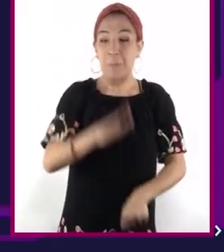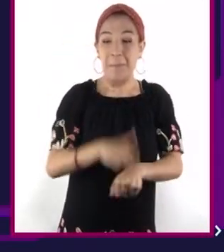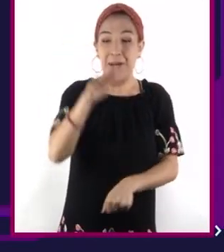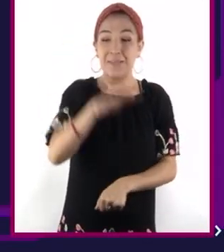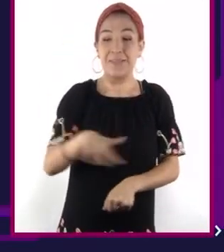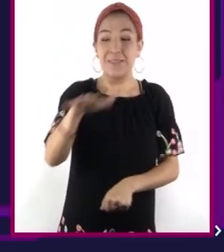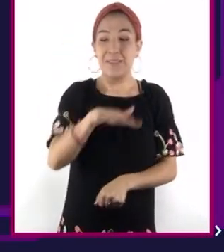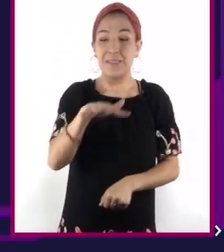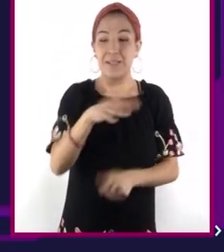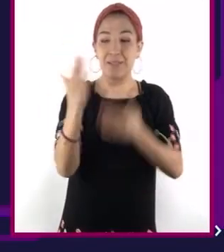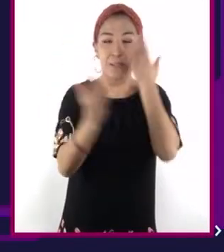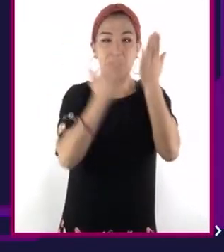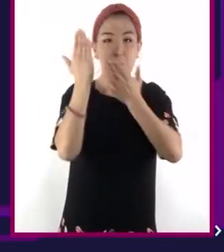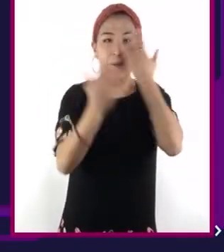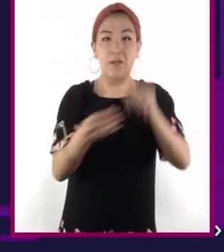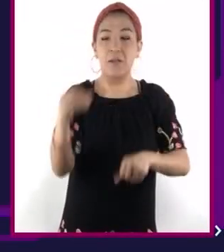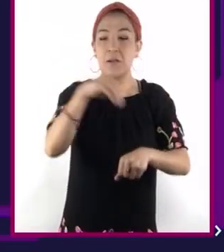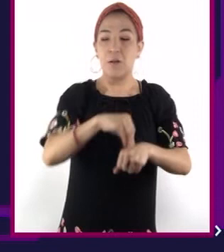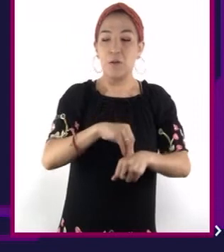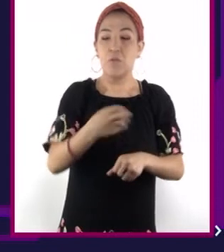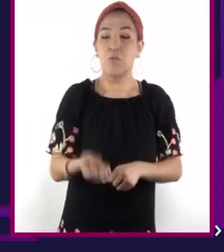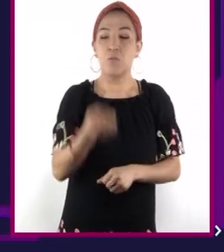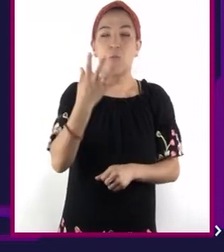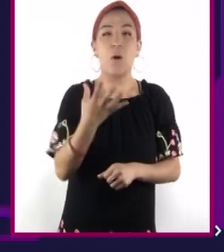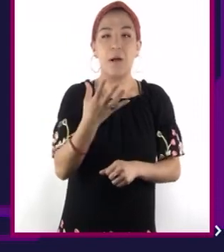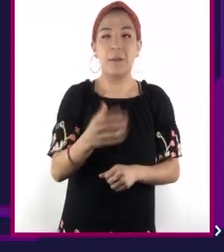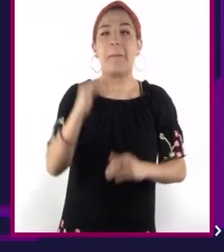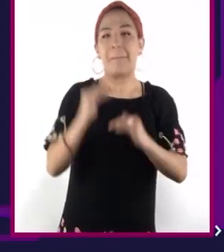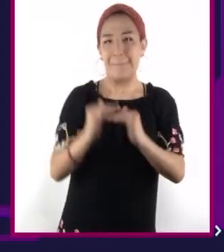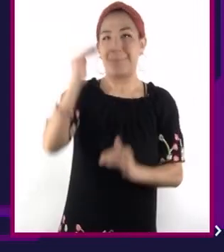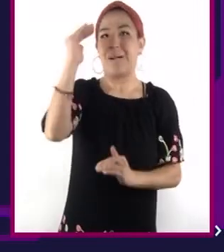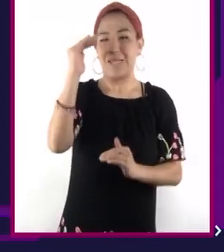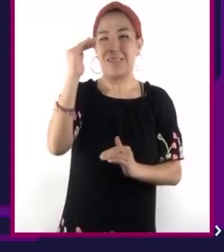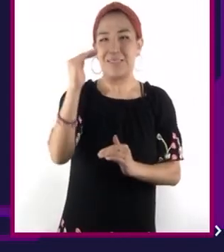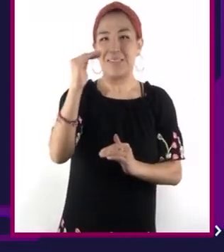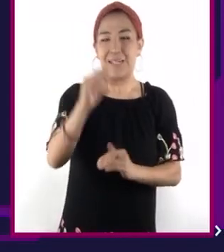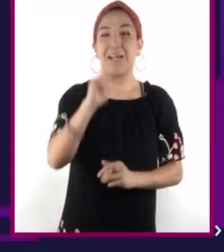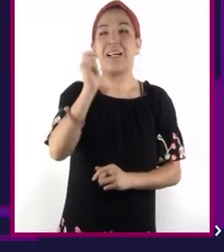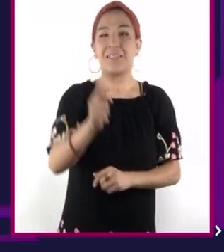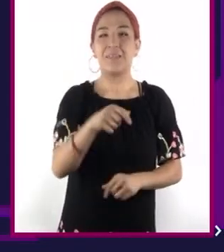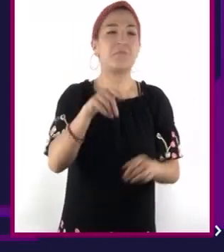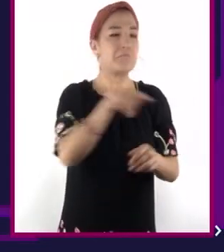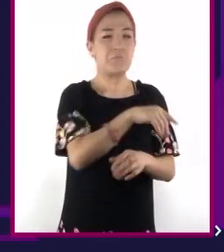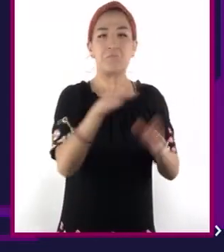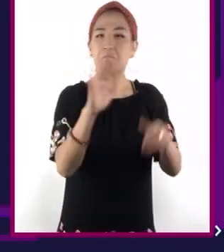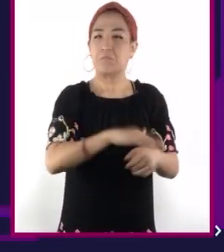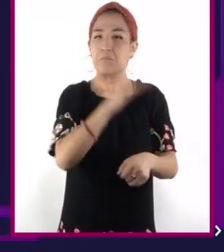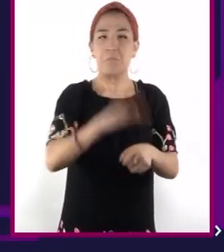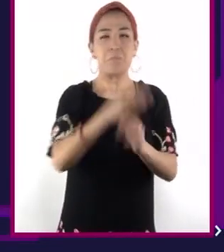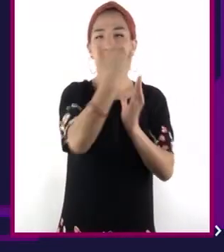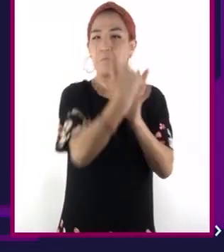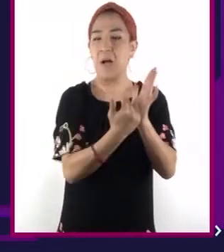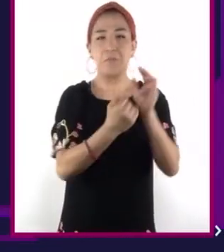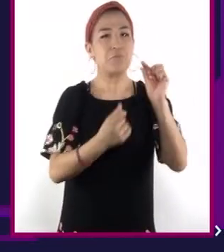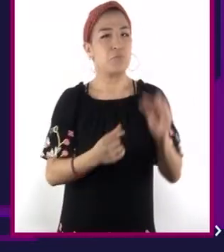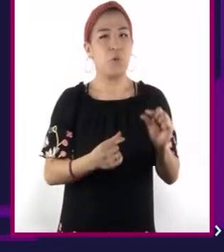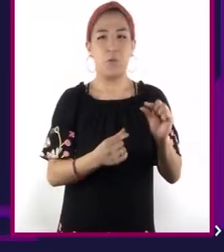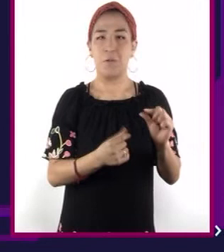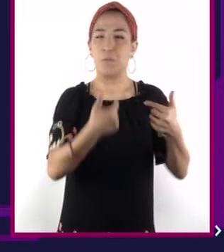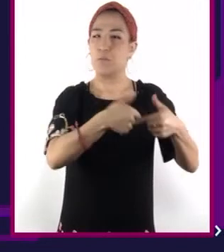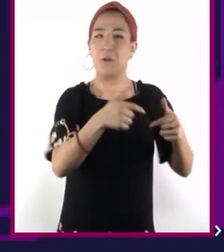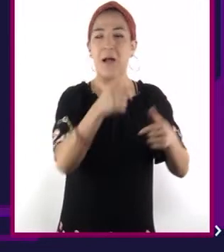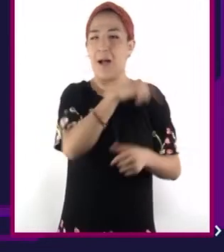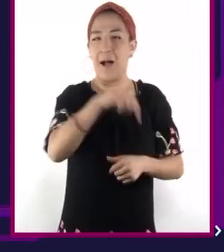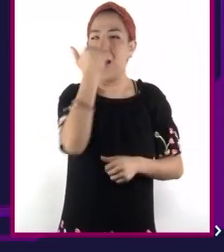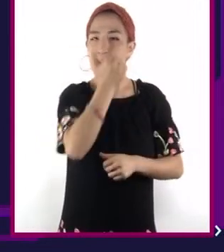los estudiantes obtuvo calificaciones altas y pocos obtuvieron calificaciones bajas.